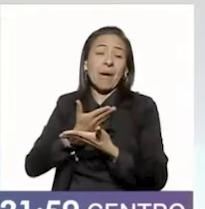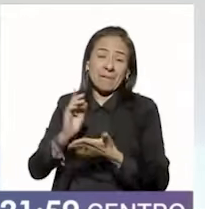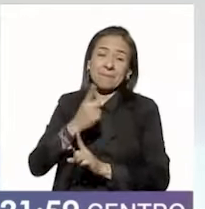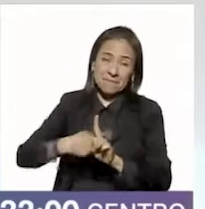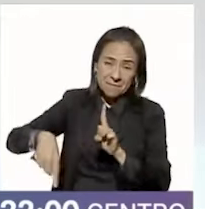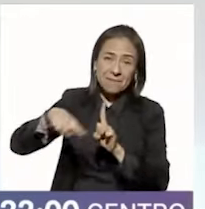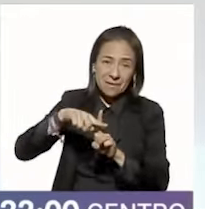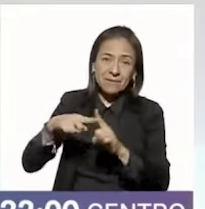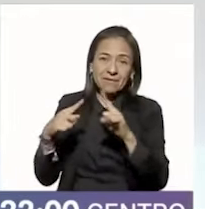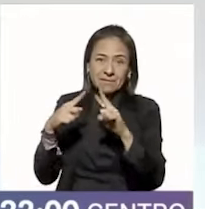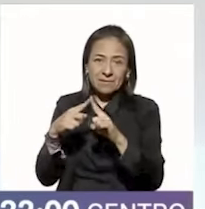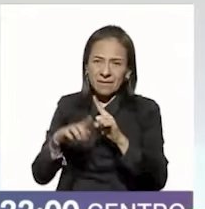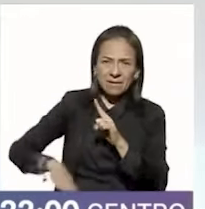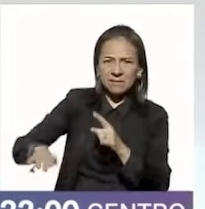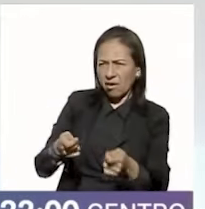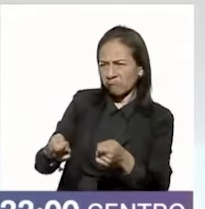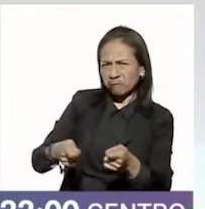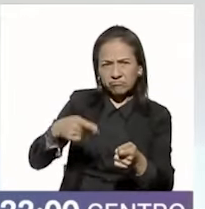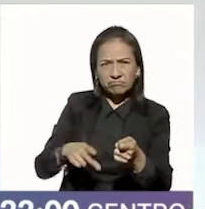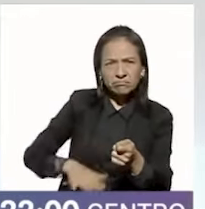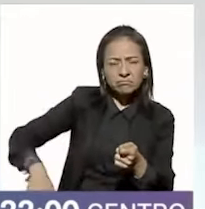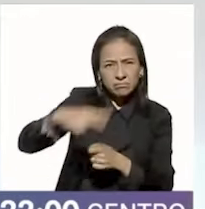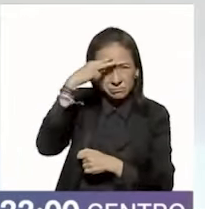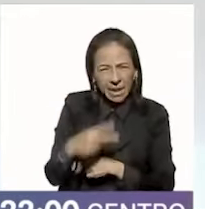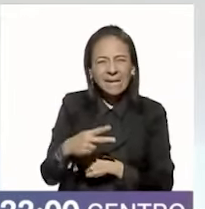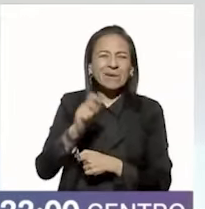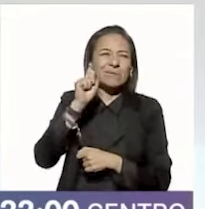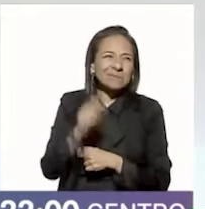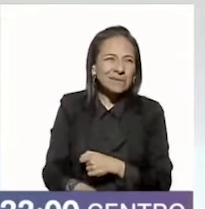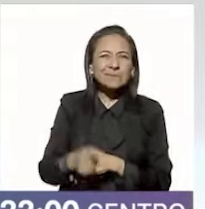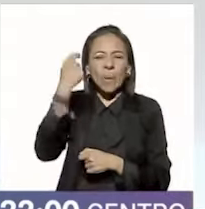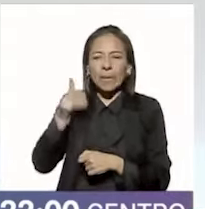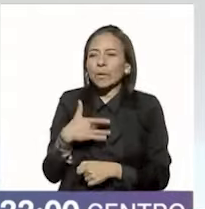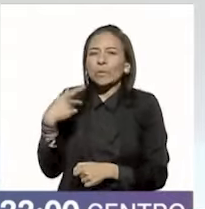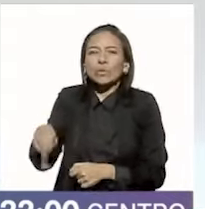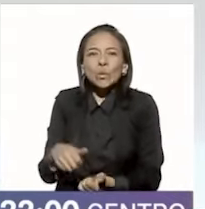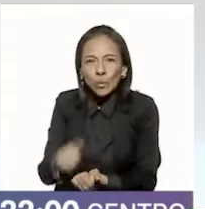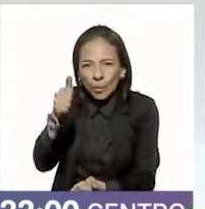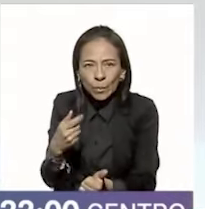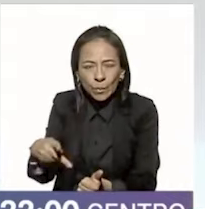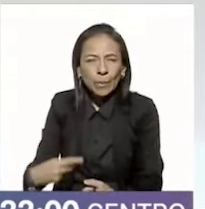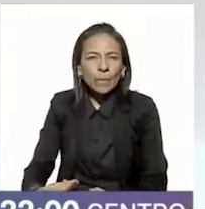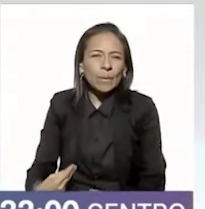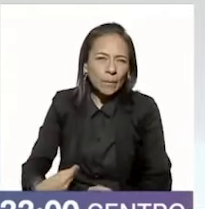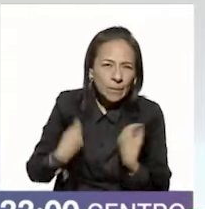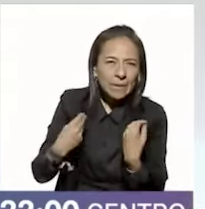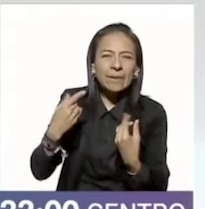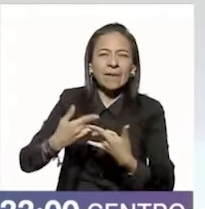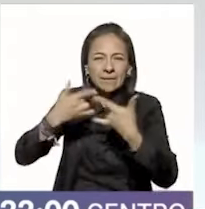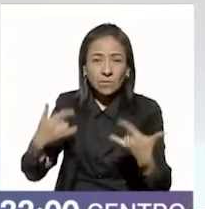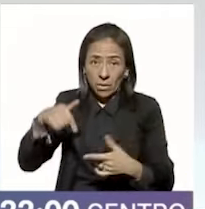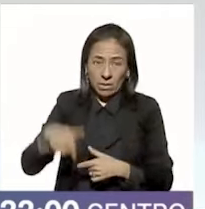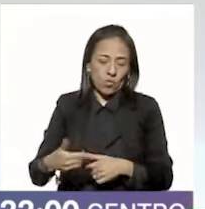mexicanos a nivel íntimo, a nivel histórico. Era una cosa muy impresionante el control que tenía la Iglesia de esta sociedad.